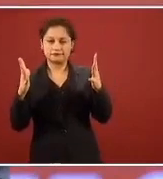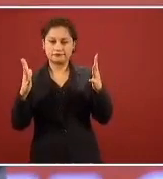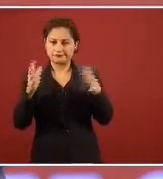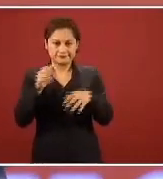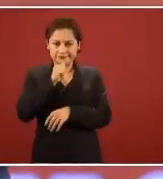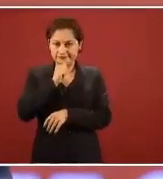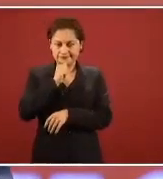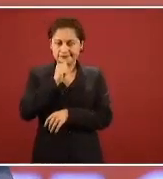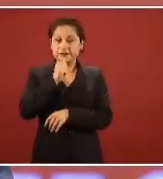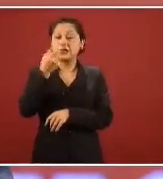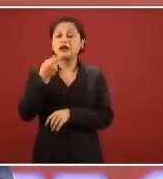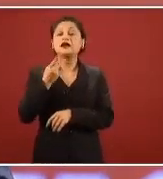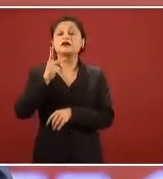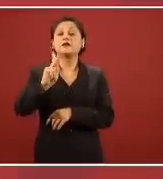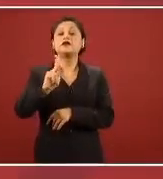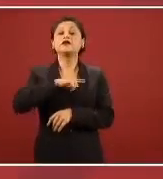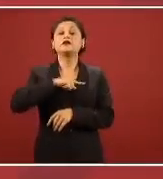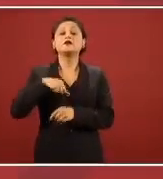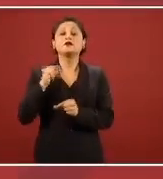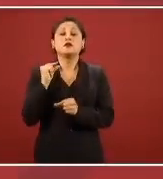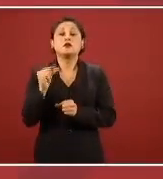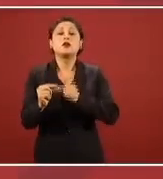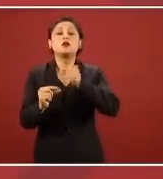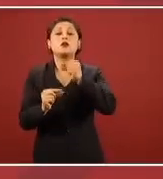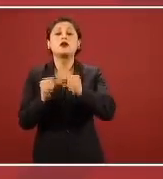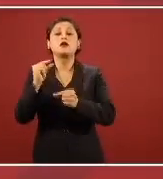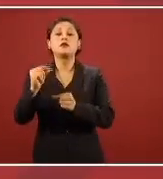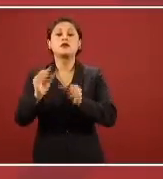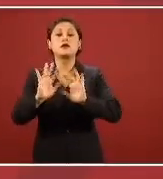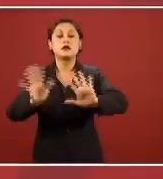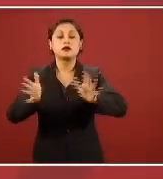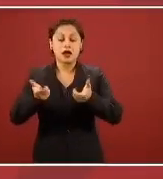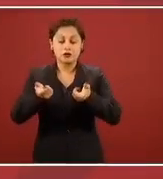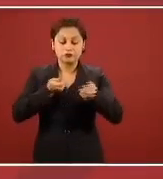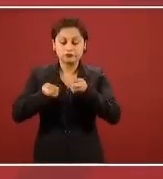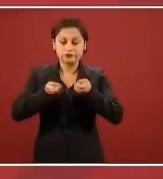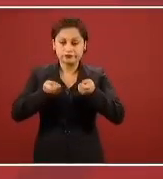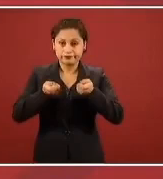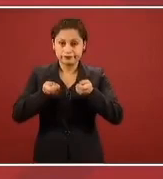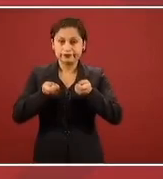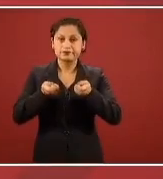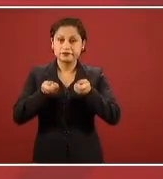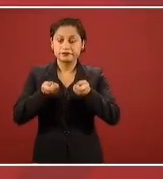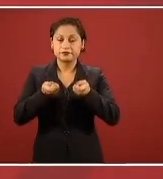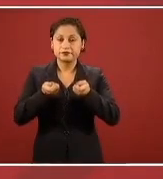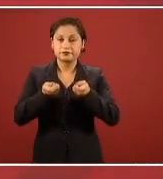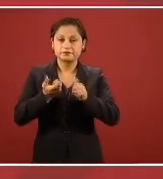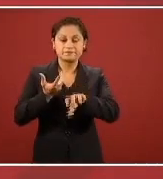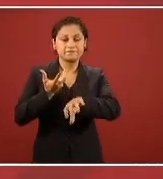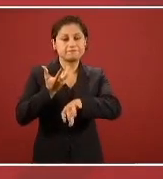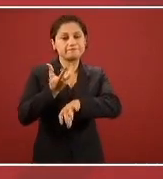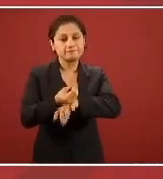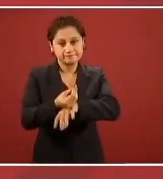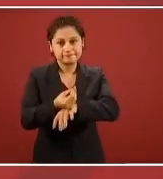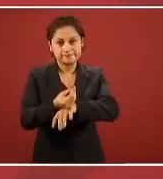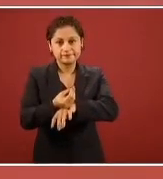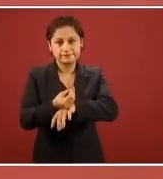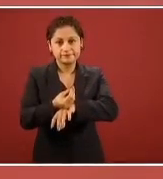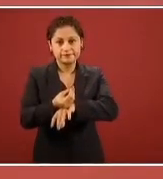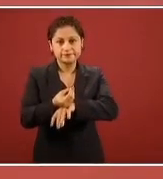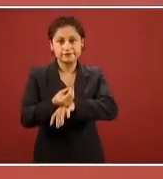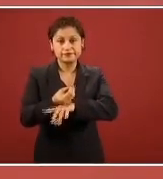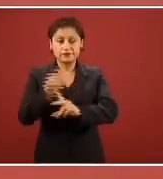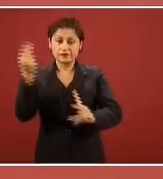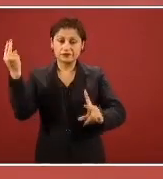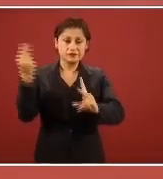ring, but we are gaining, controlling the situation. ¿Y quiénes son asesinados?